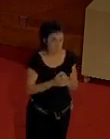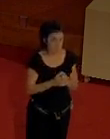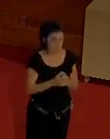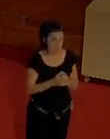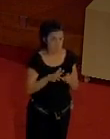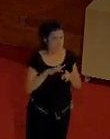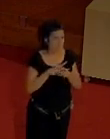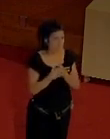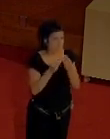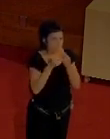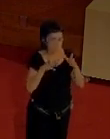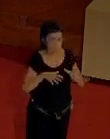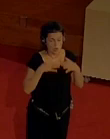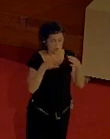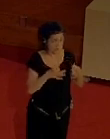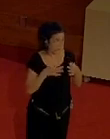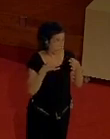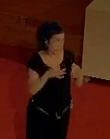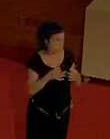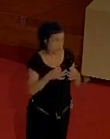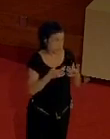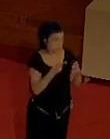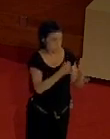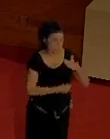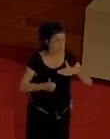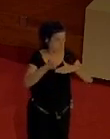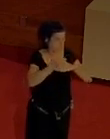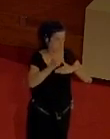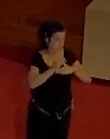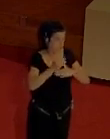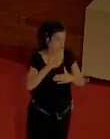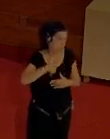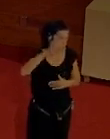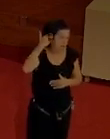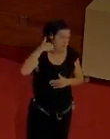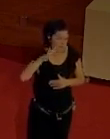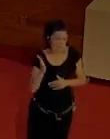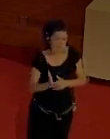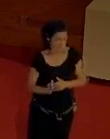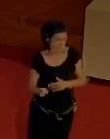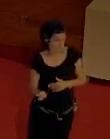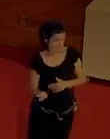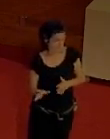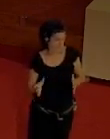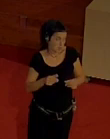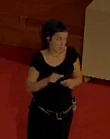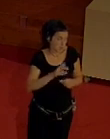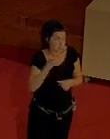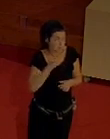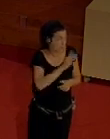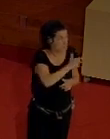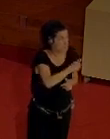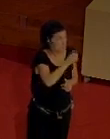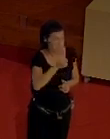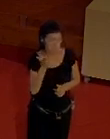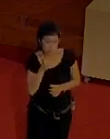hegemón obviamente En aquel momento era dentro del Mediterráneo pero para nosotros aquello era el mundo no había todavía otra cosa en cualquier época histórica hay un